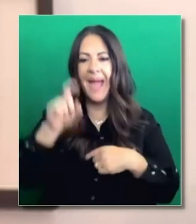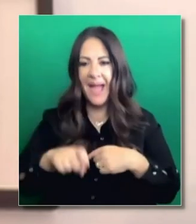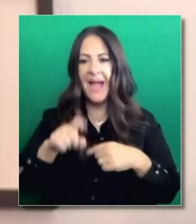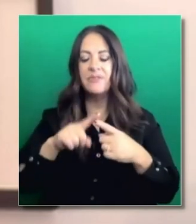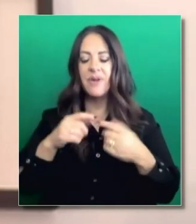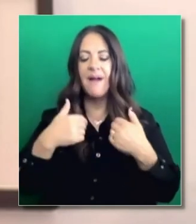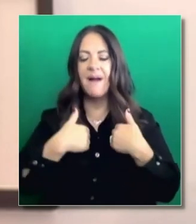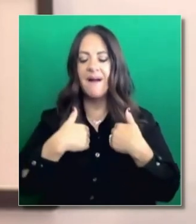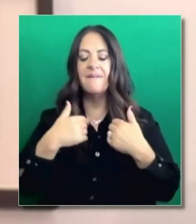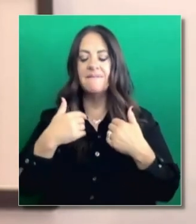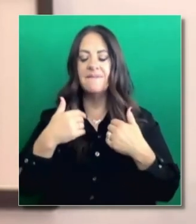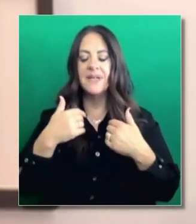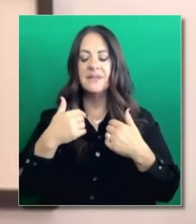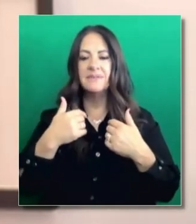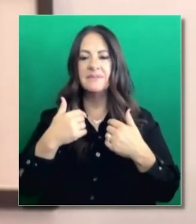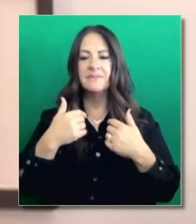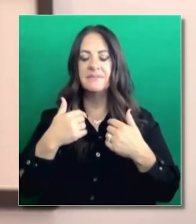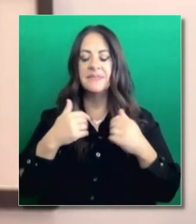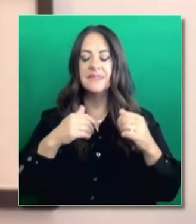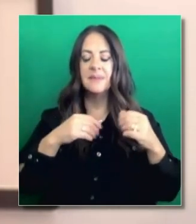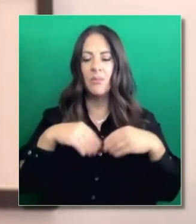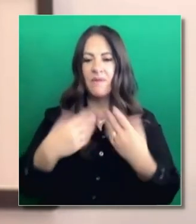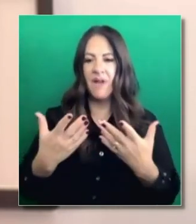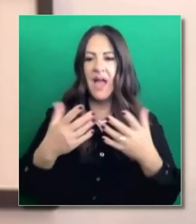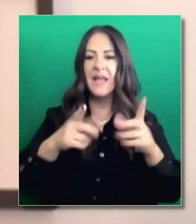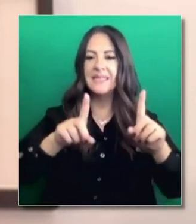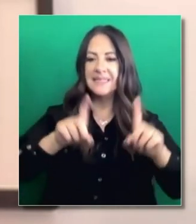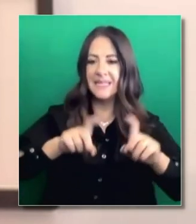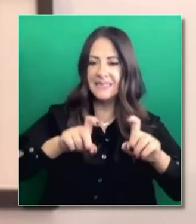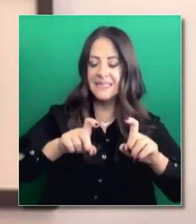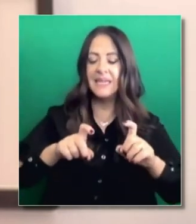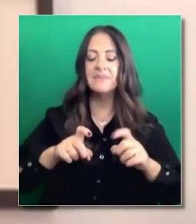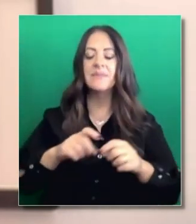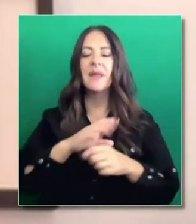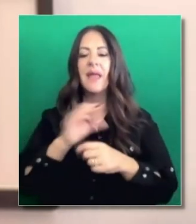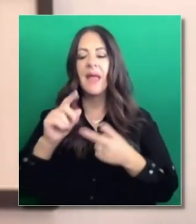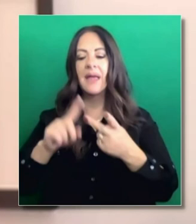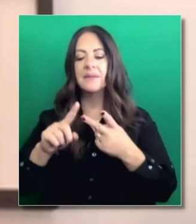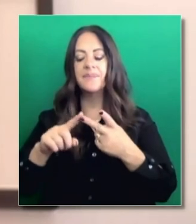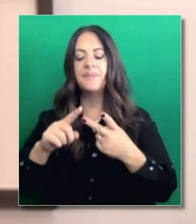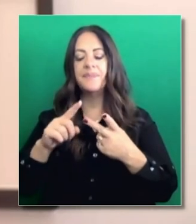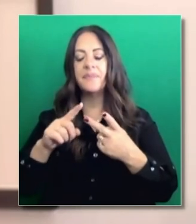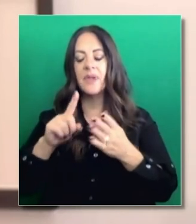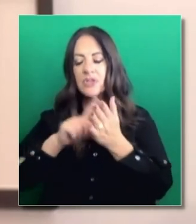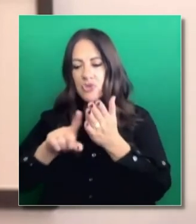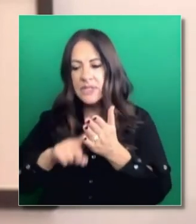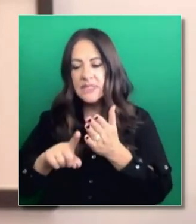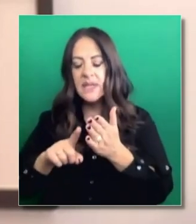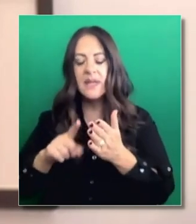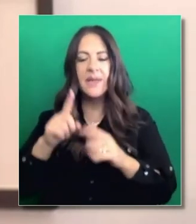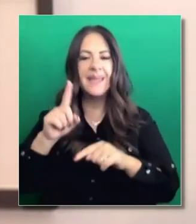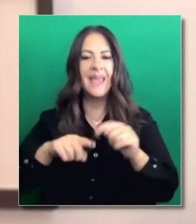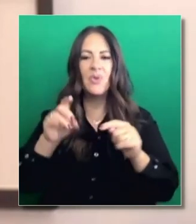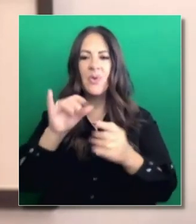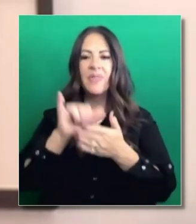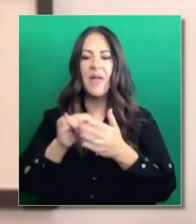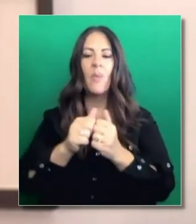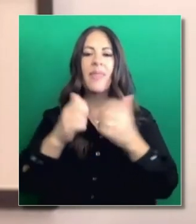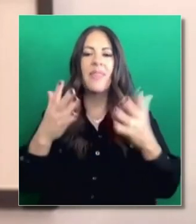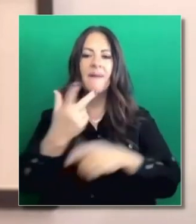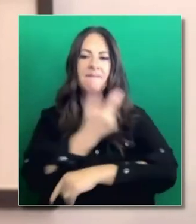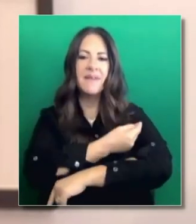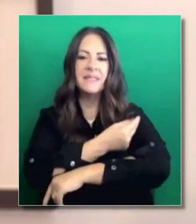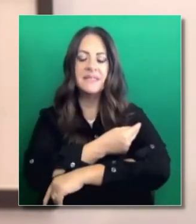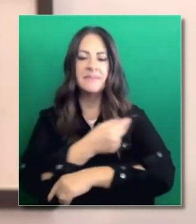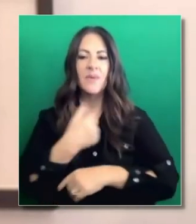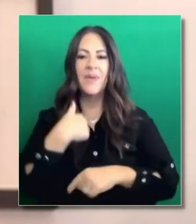pero no se puede hacer sin rastreo y pruebas de COVID ampliamente hasta tener la vacuna. Y por supuesto no